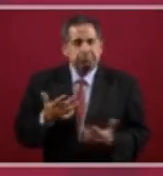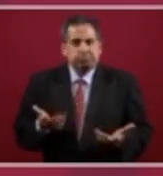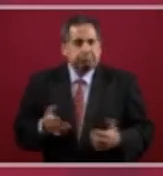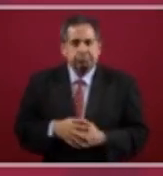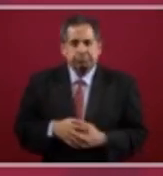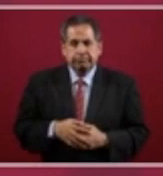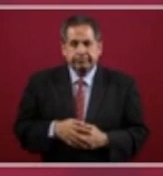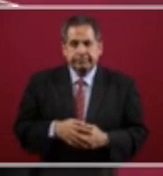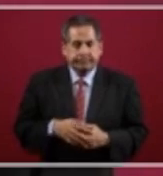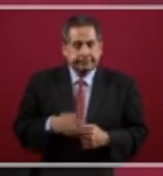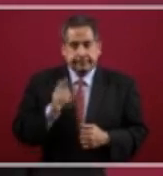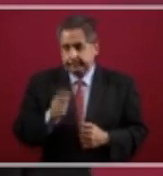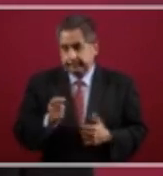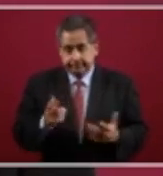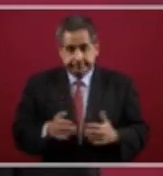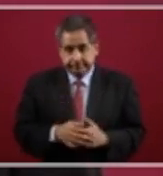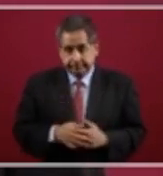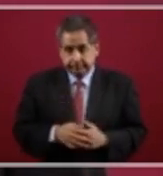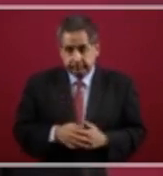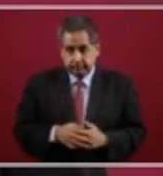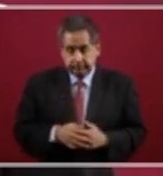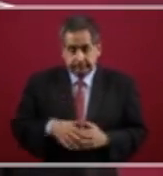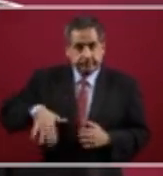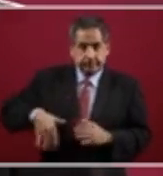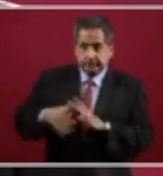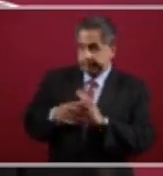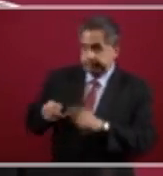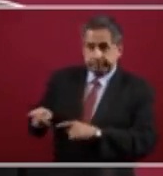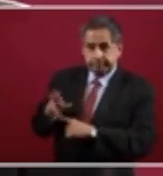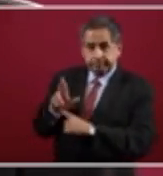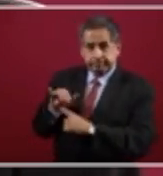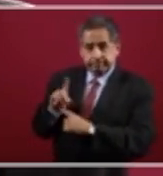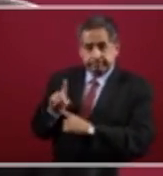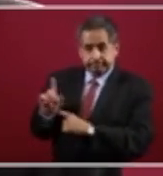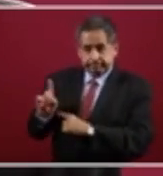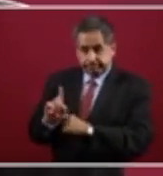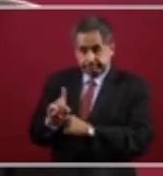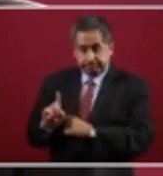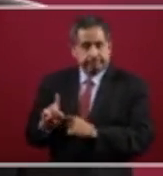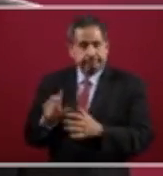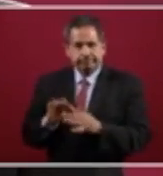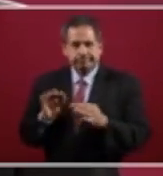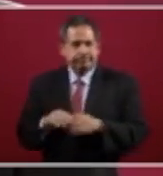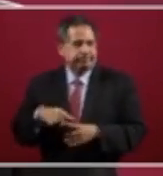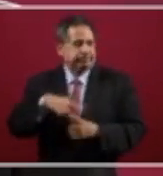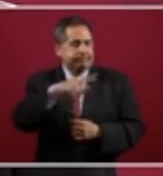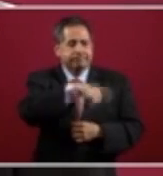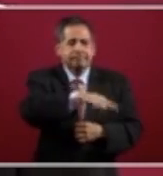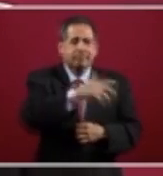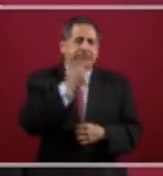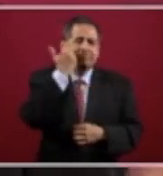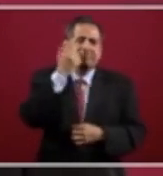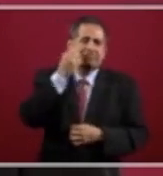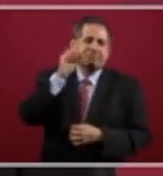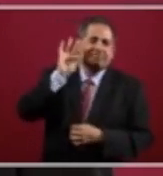esto lo hacen, como lo explicó aquí Ricardo, pues para entorpecer